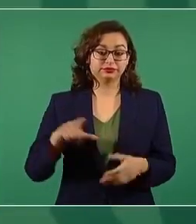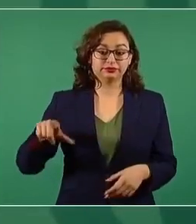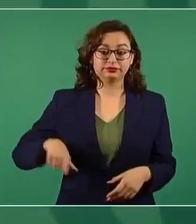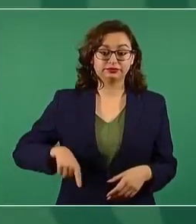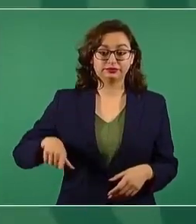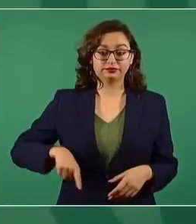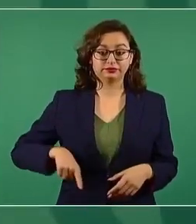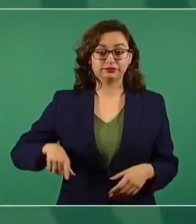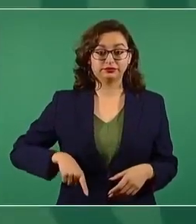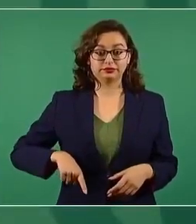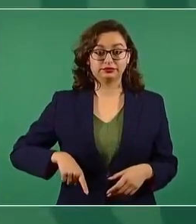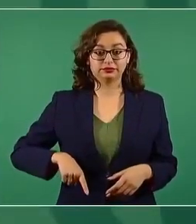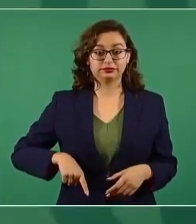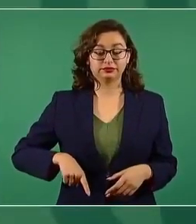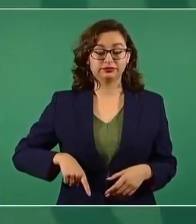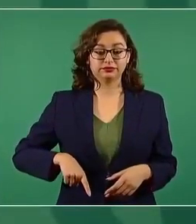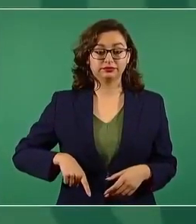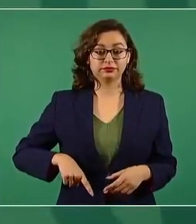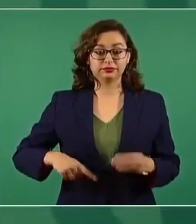hubieron